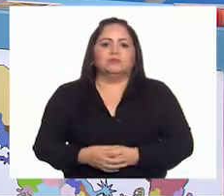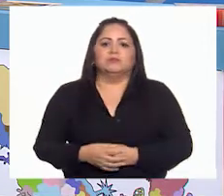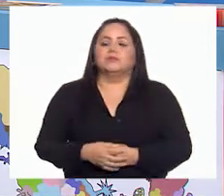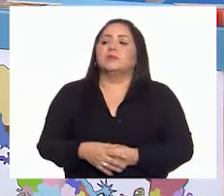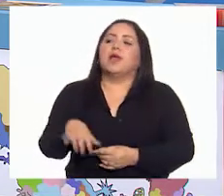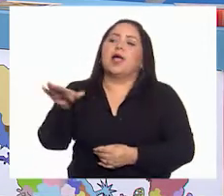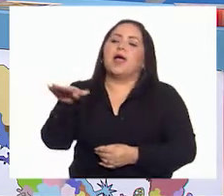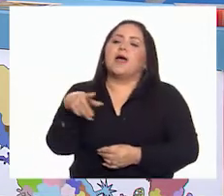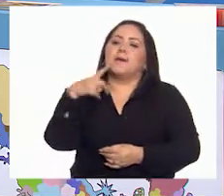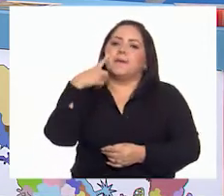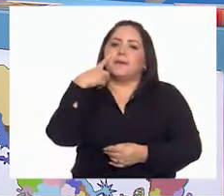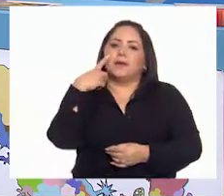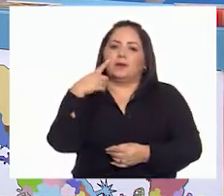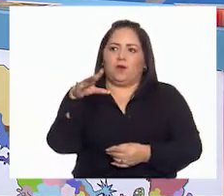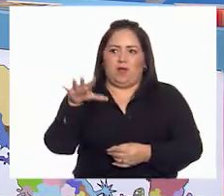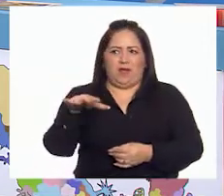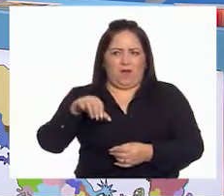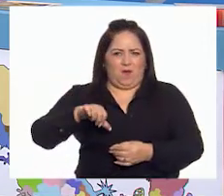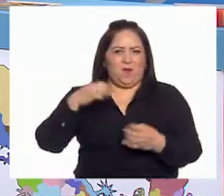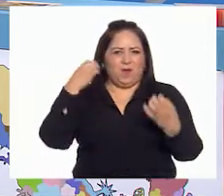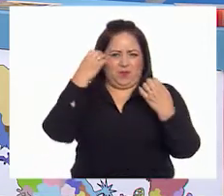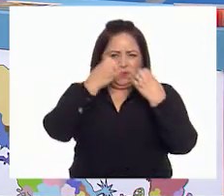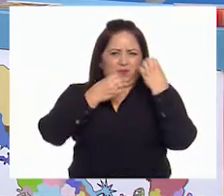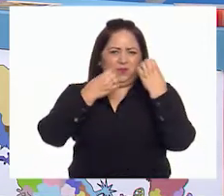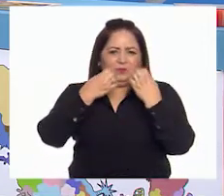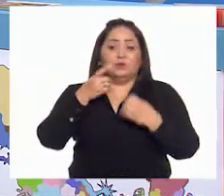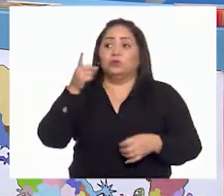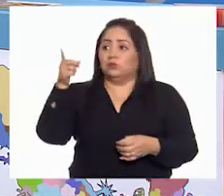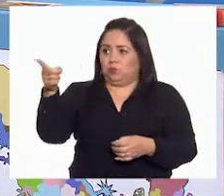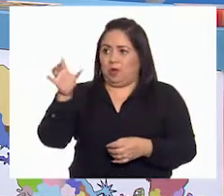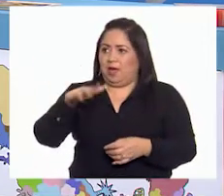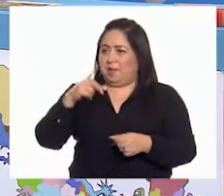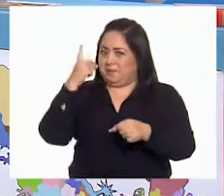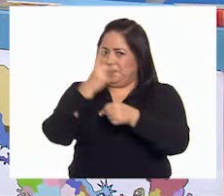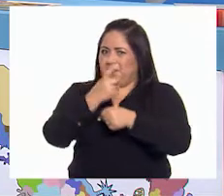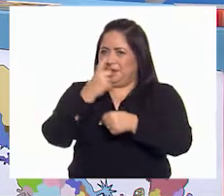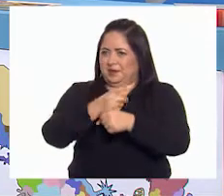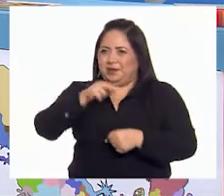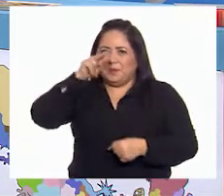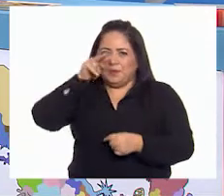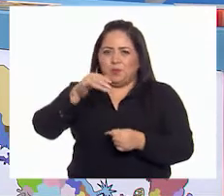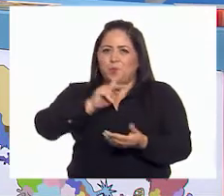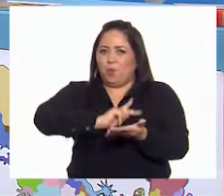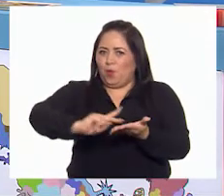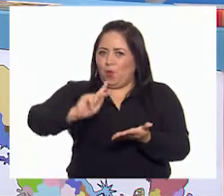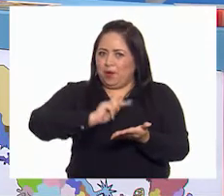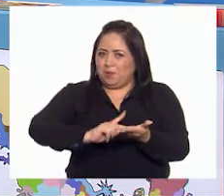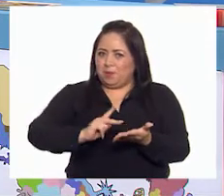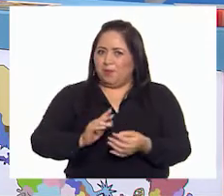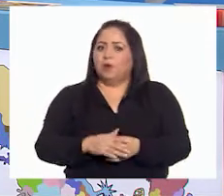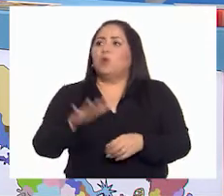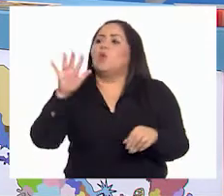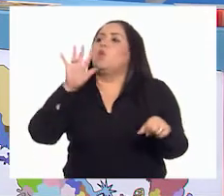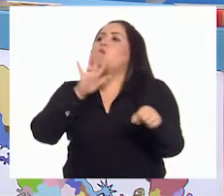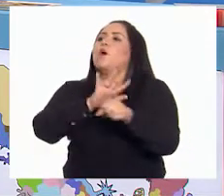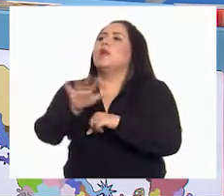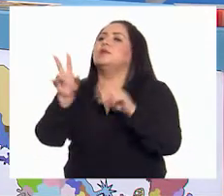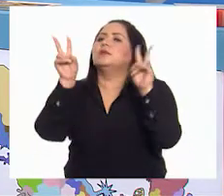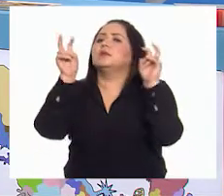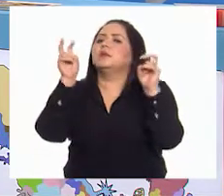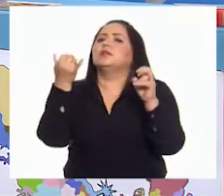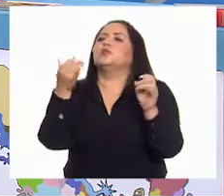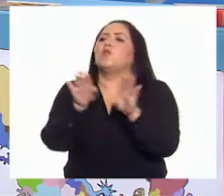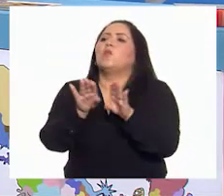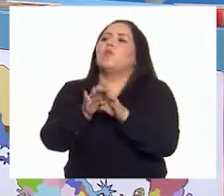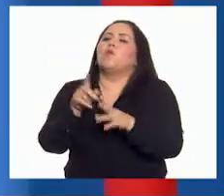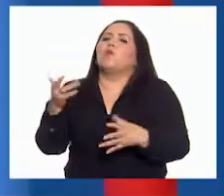ver, María, con el análisis que hicimos, ¿confirmas tu primera impresión del poema? ¿Cuál es el tema y cómo